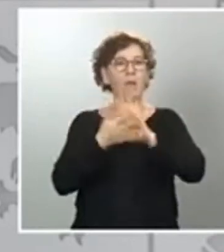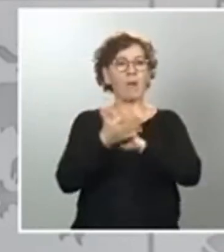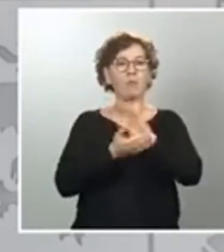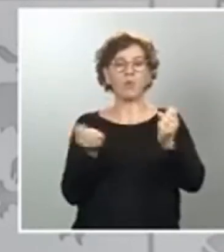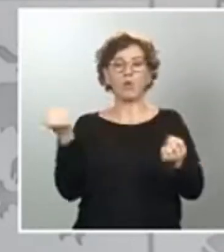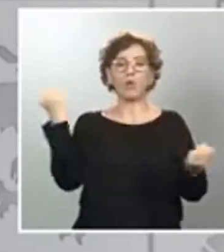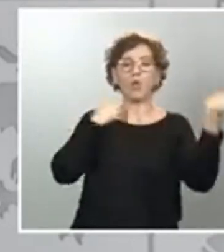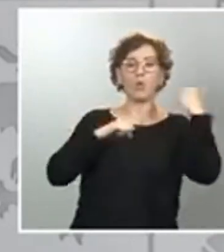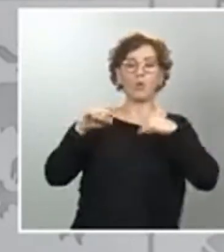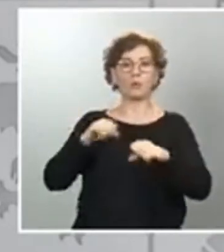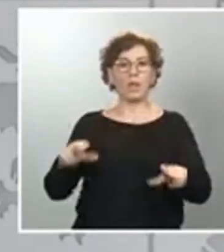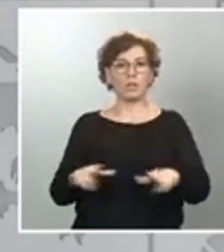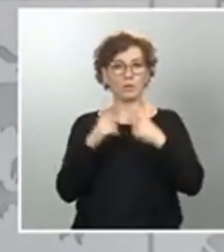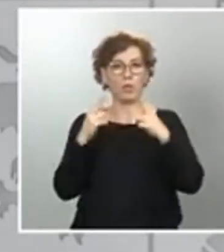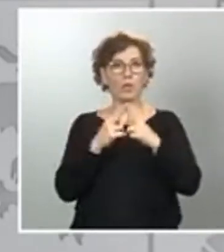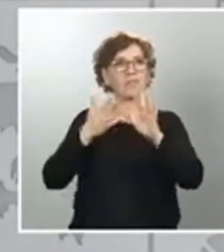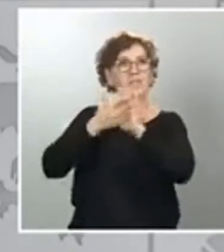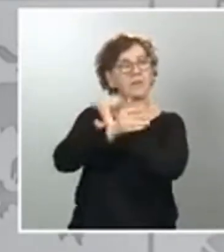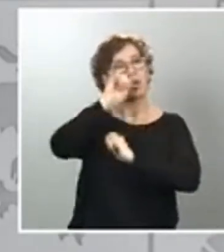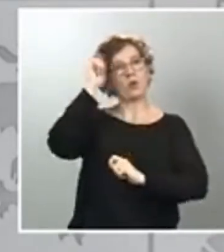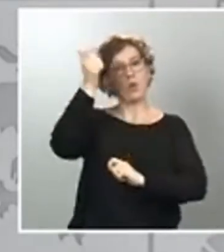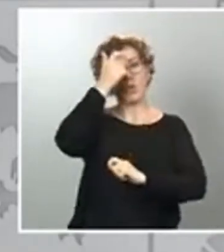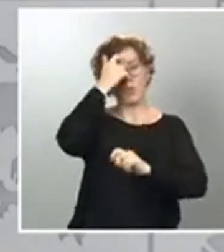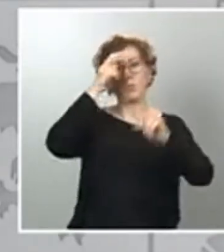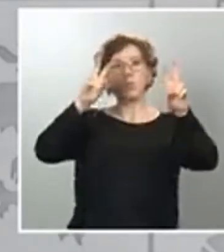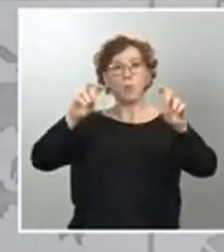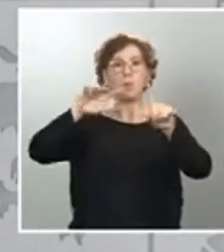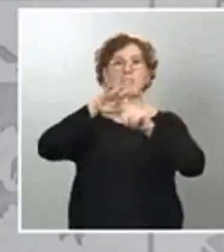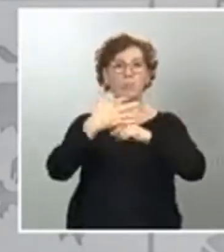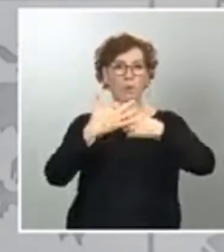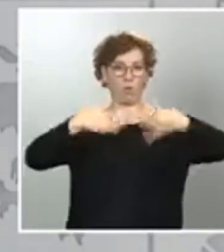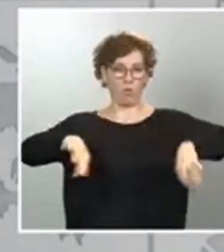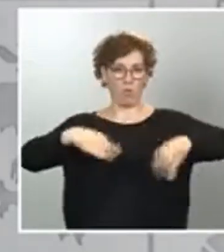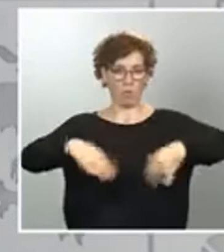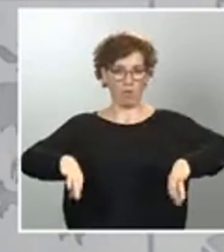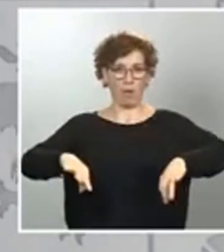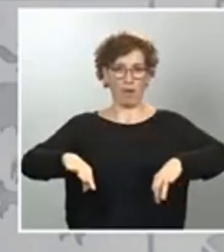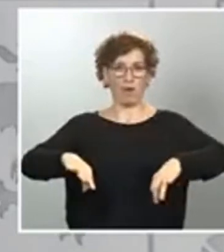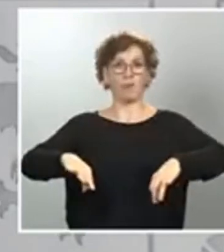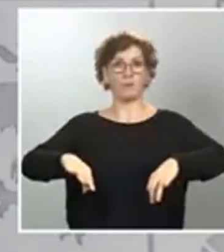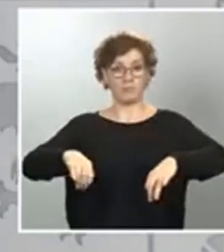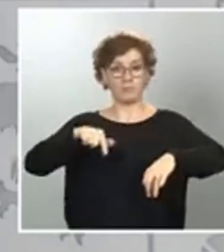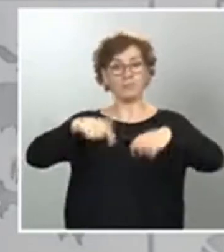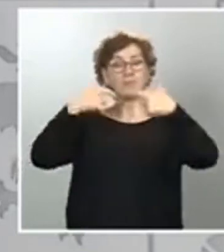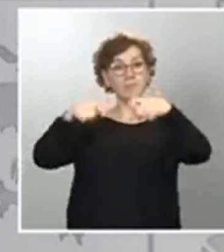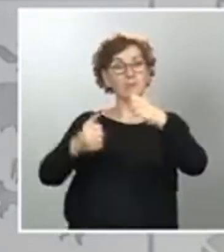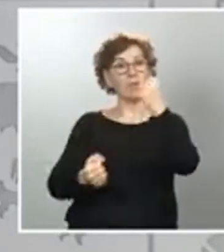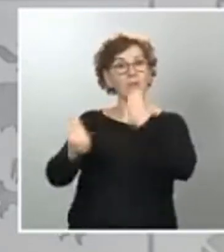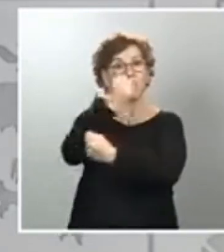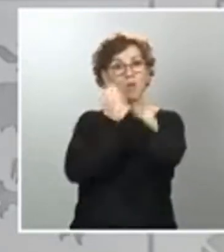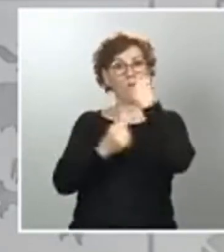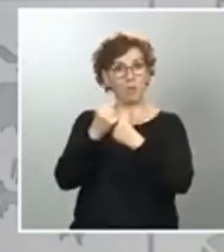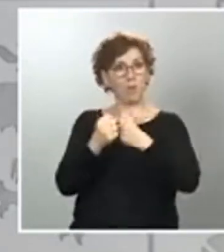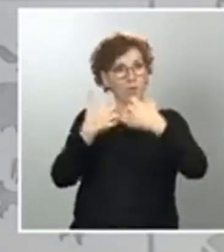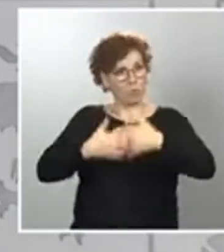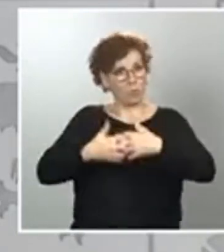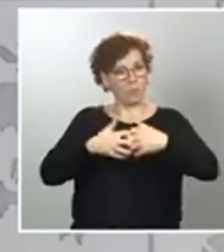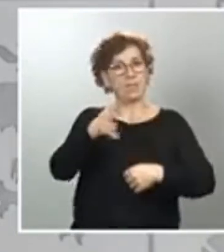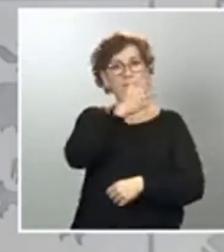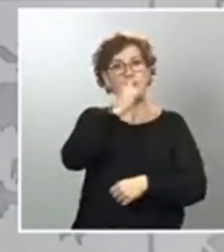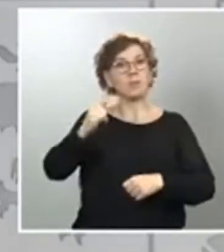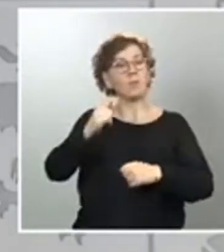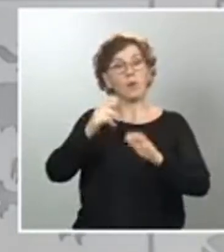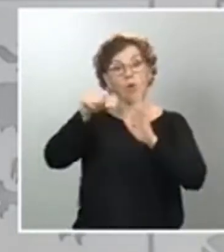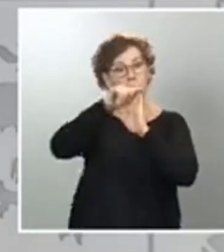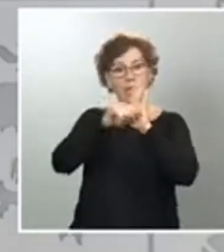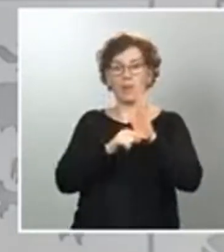normalidad y, lógicamente, también al funcionamiento del sector económico con una serie de medidas de higiene, de autohigiene, que, lógicamente, todos tenemos que